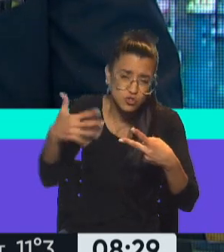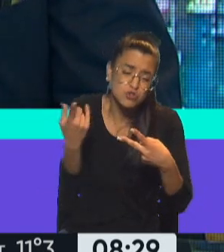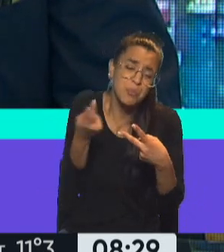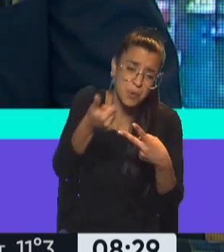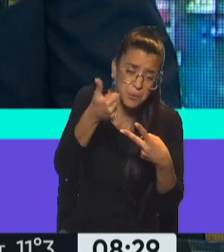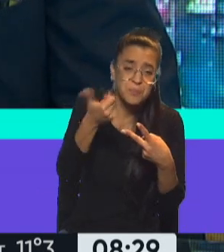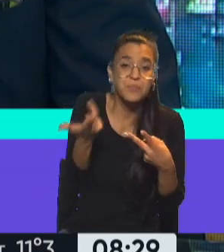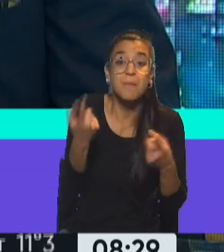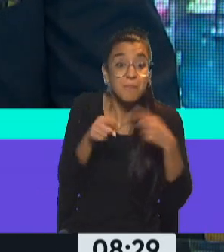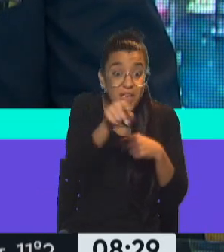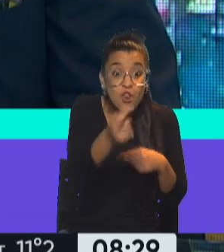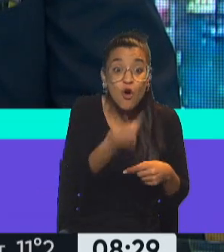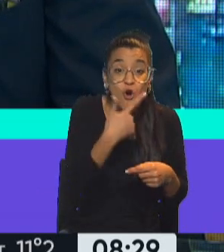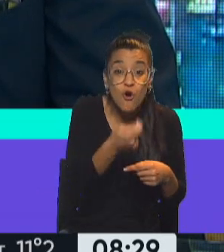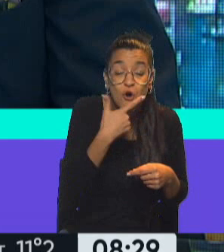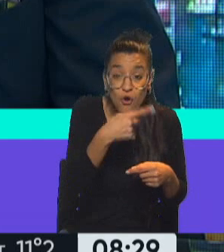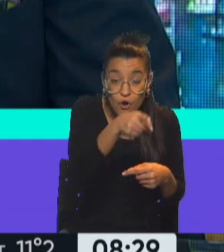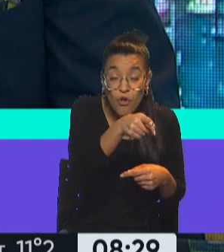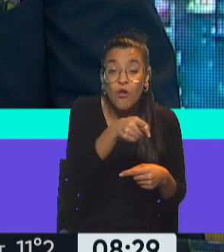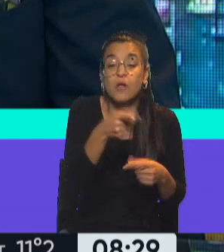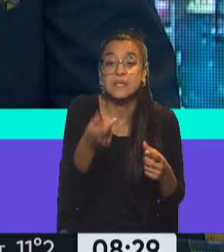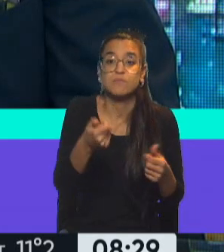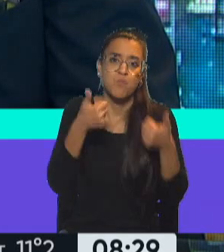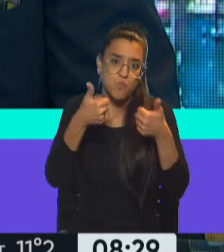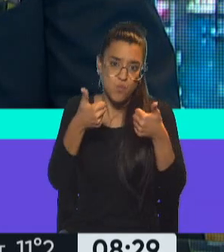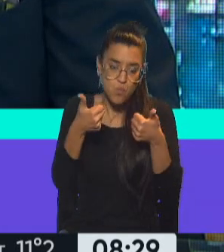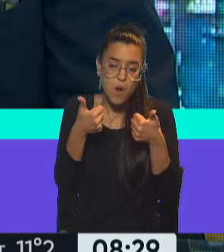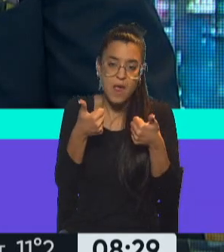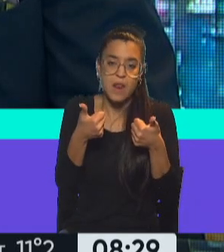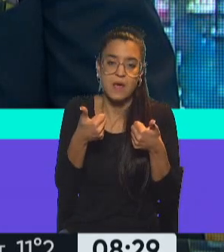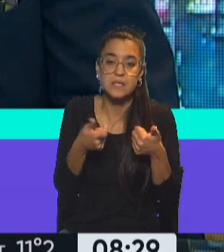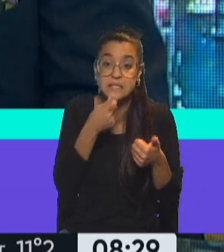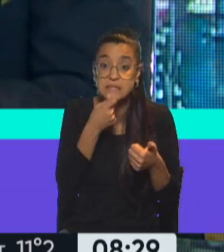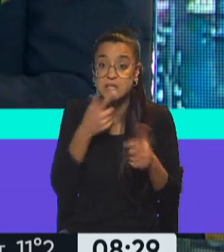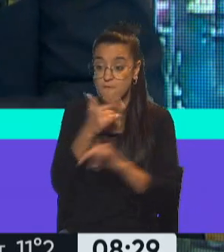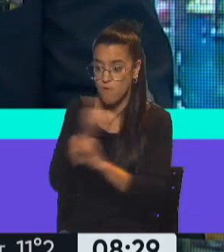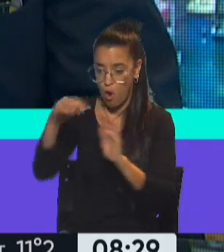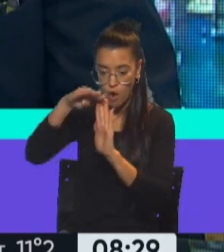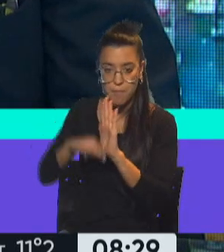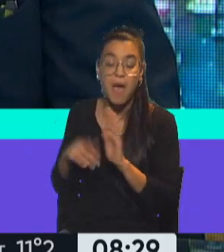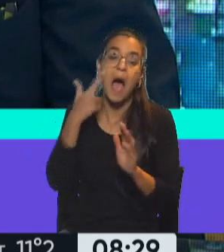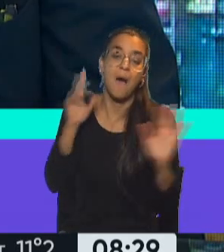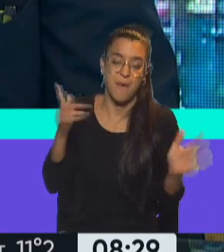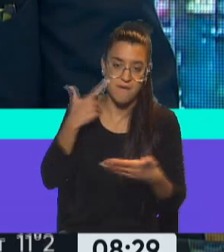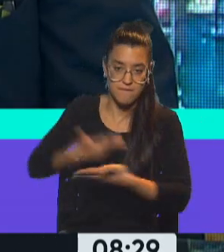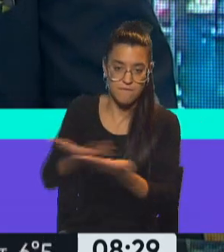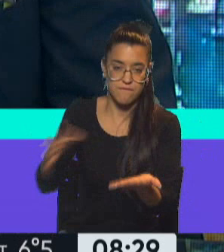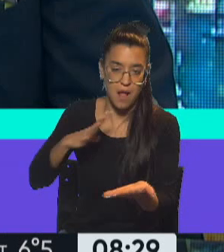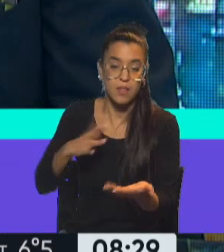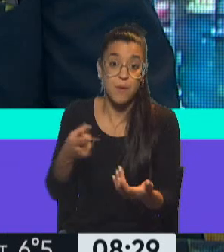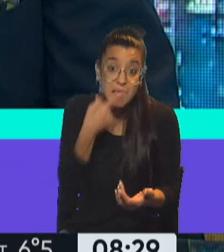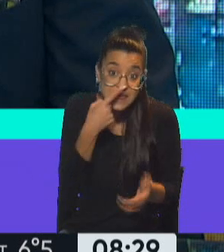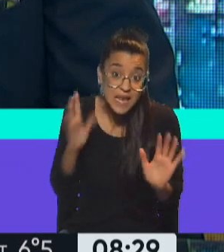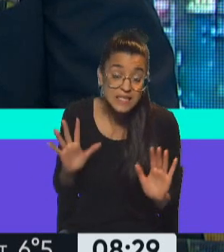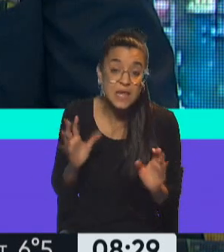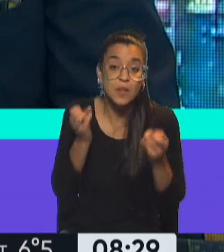efectivos. Pero esta es una droga que, si es efectiva como se salió en el informe, tenemos que ver las publicaciones, sería muy interesante